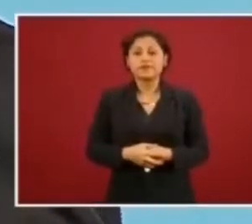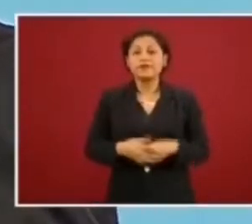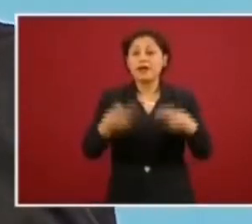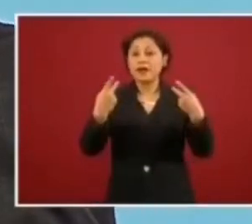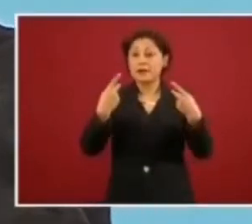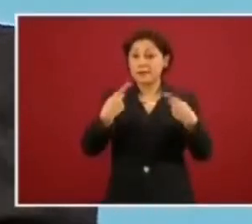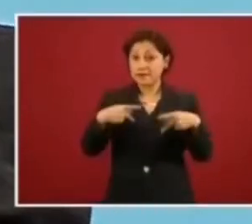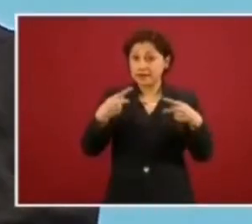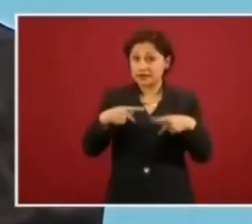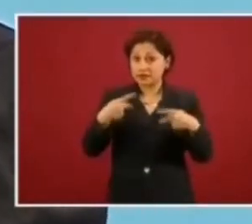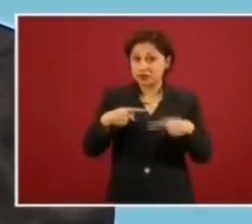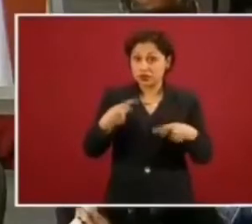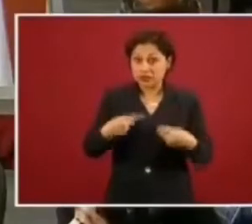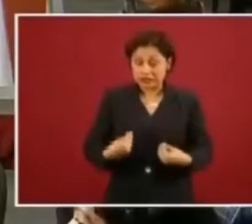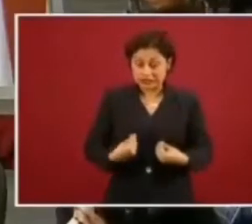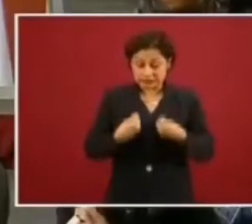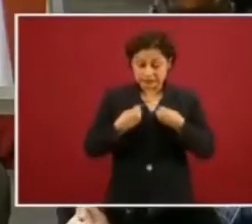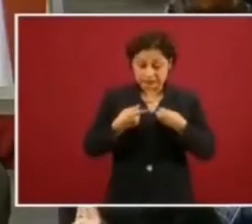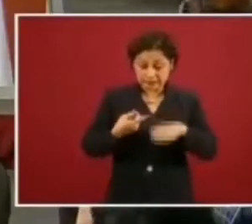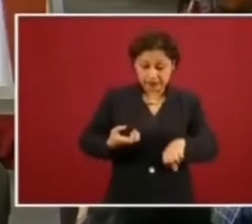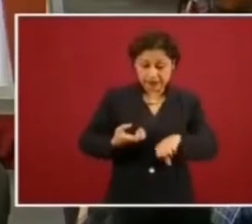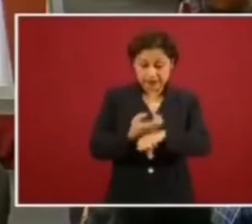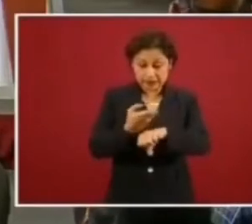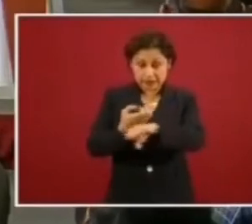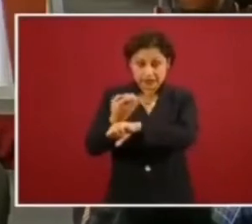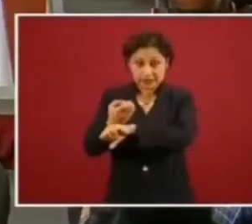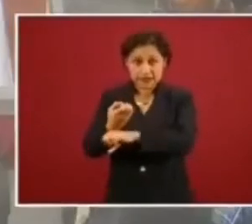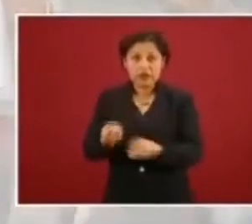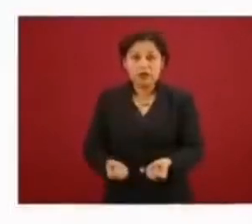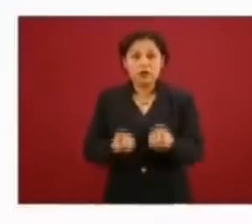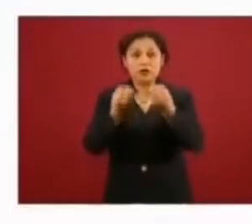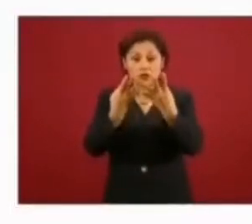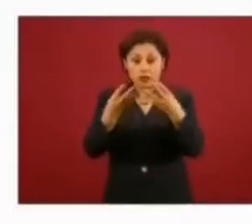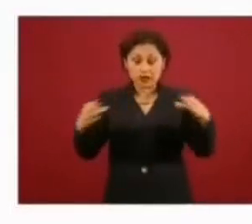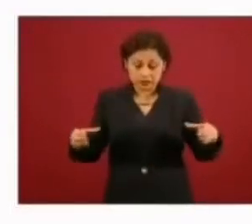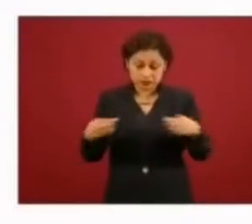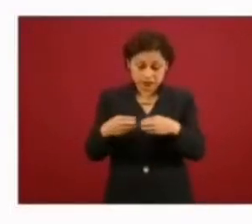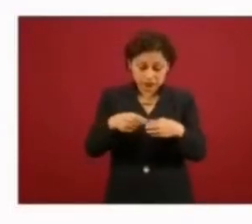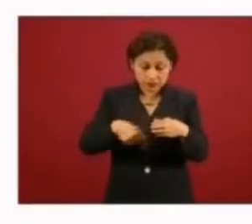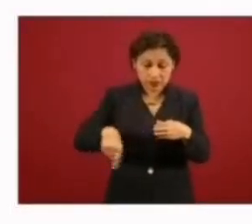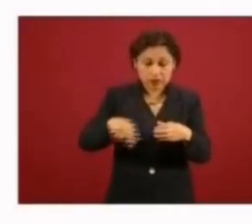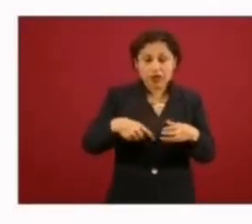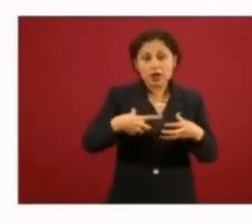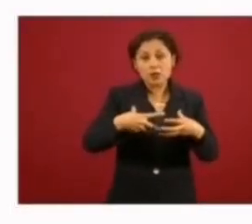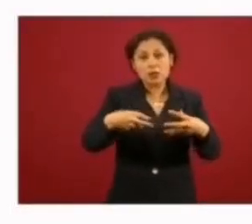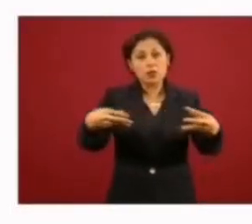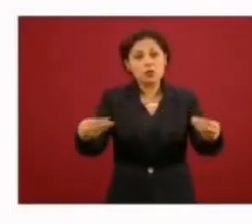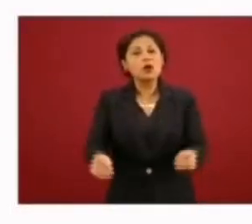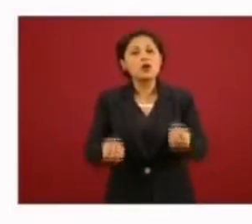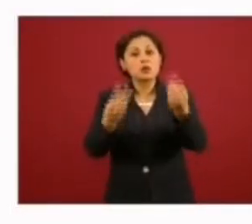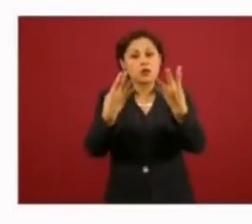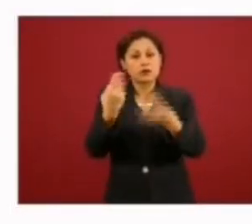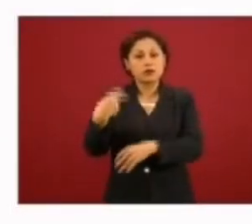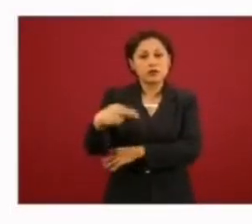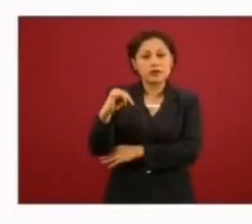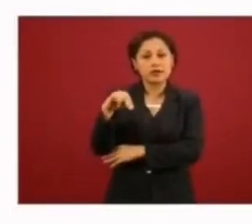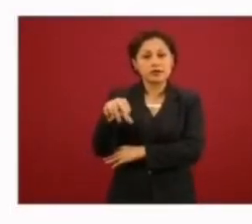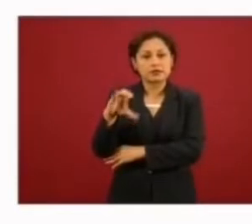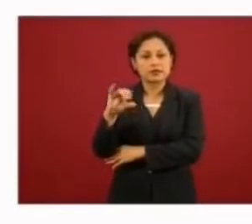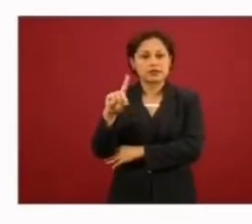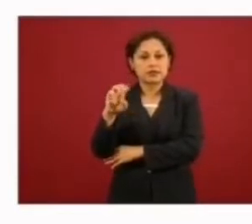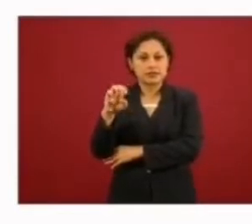respecto a la población que han tenido la enfermedad. Esta medida se llama incidencia y es la medida donde